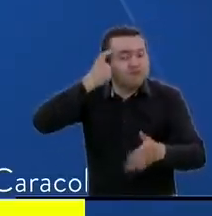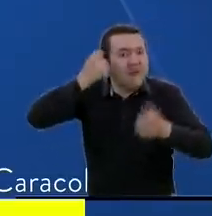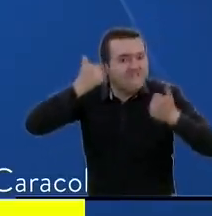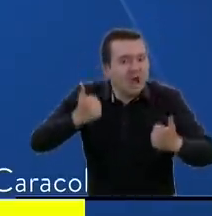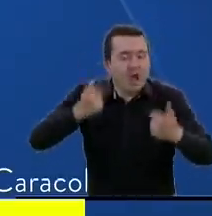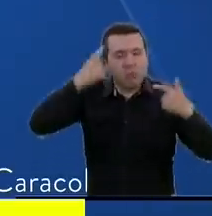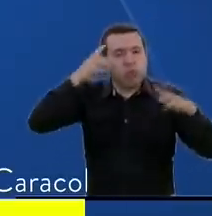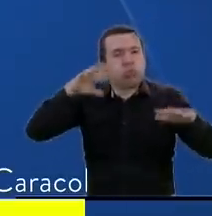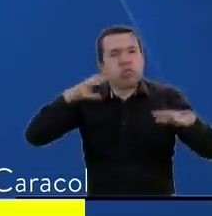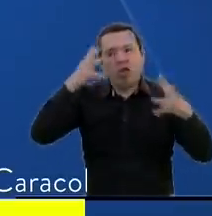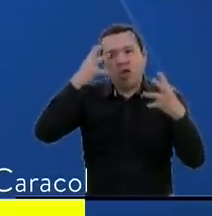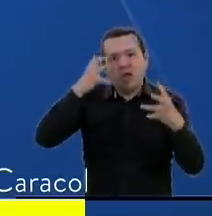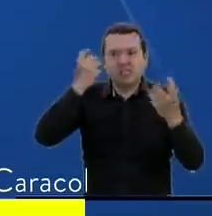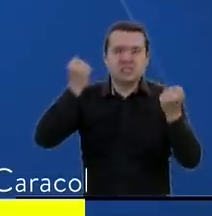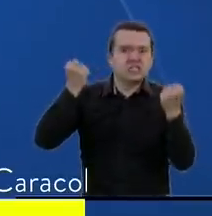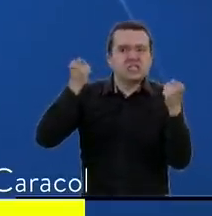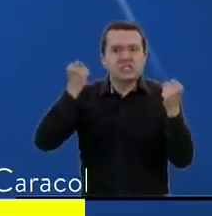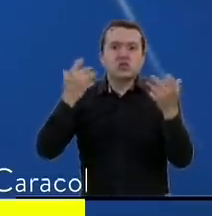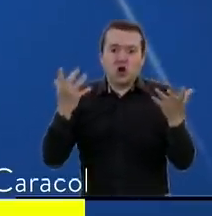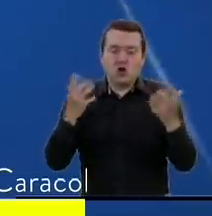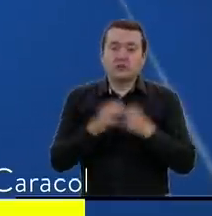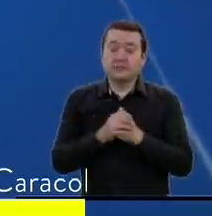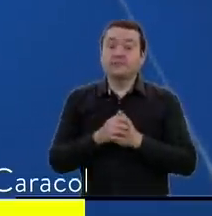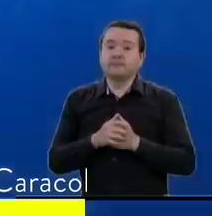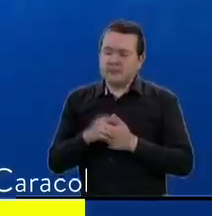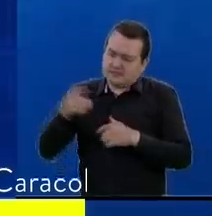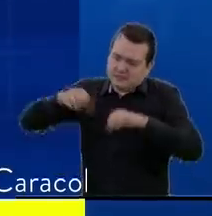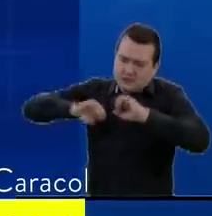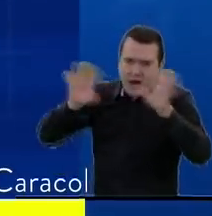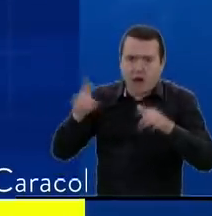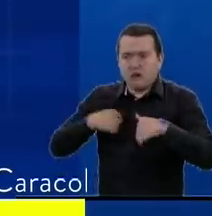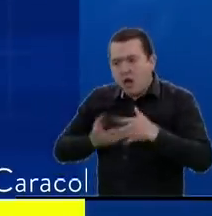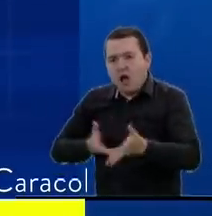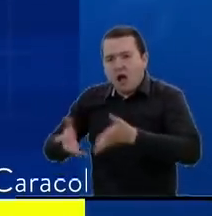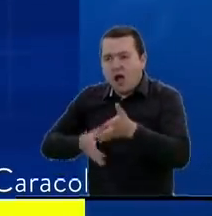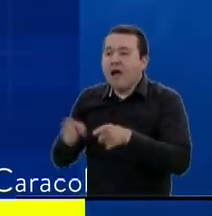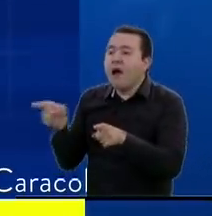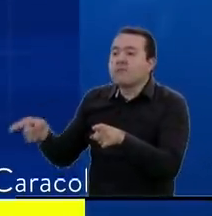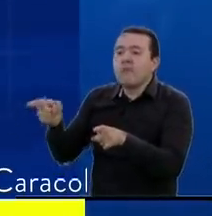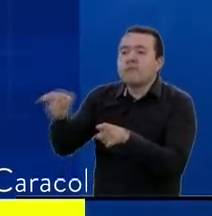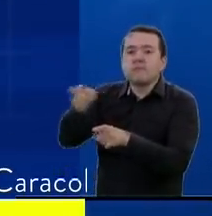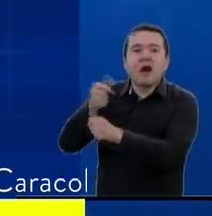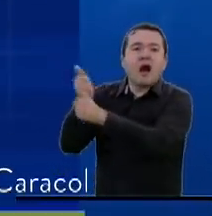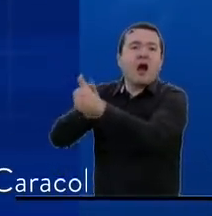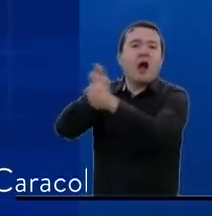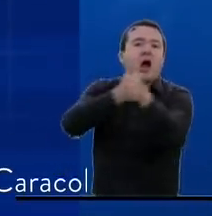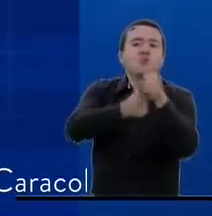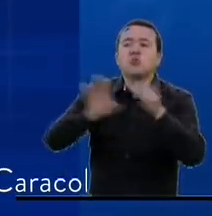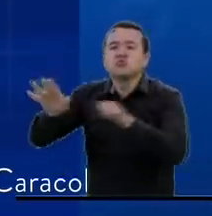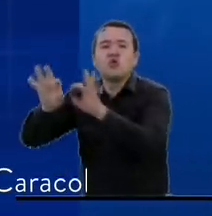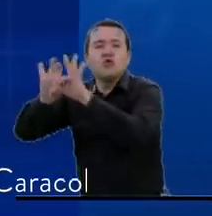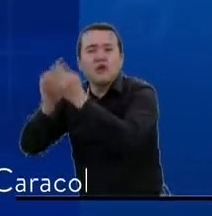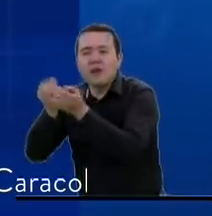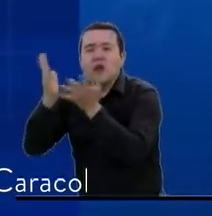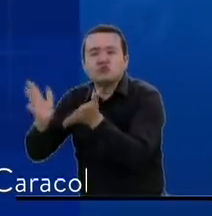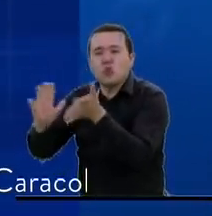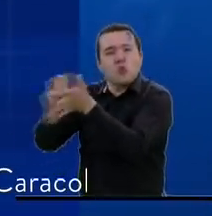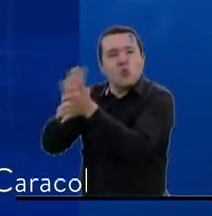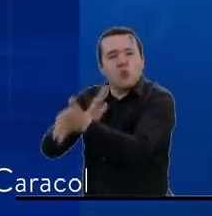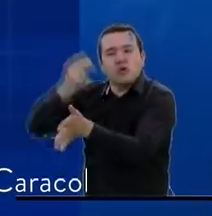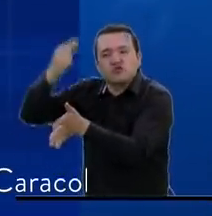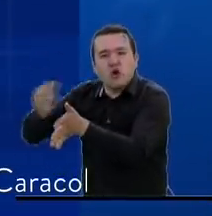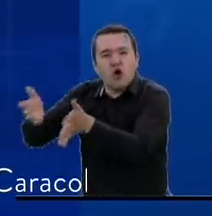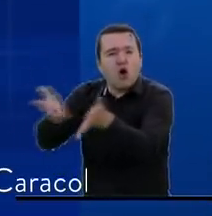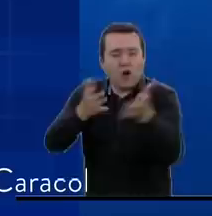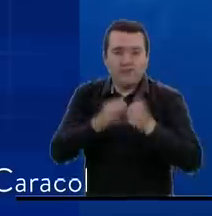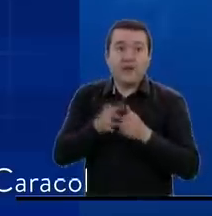Cada paciente tiene su historia, cada paciente tiene su familia. Desde que inició la pandemia, Bogotá destinó 451 camas solo para